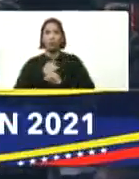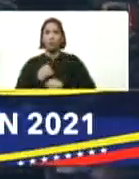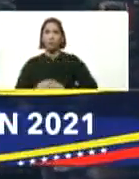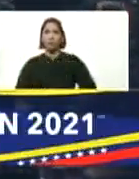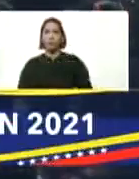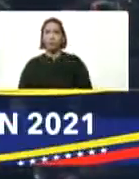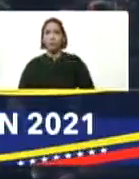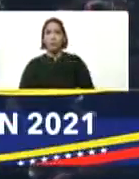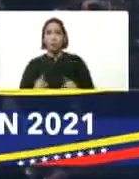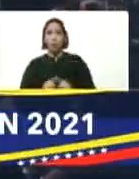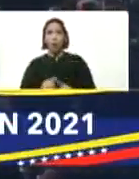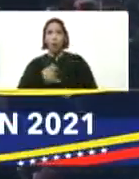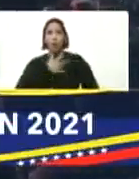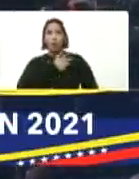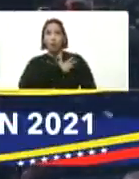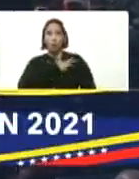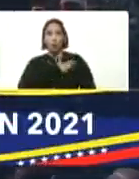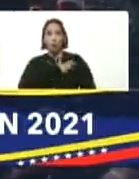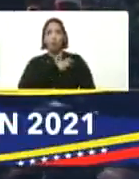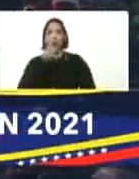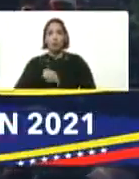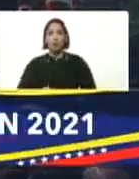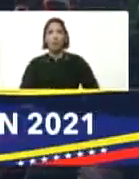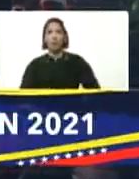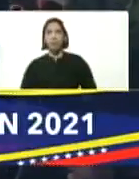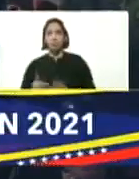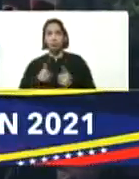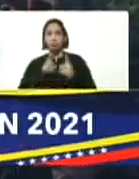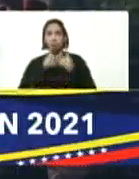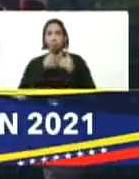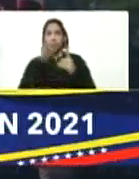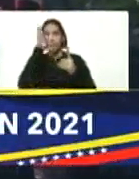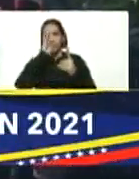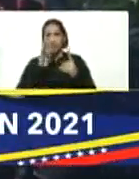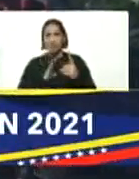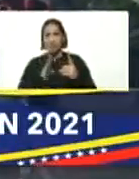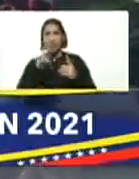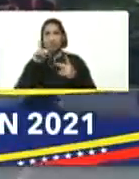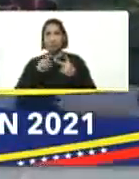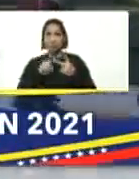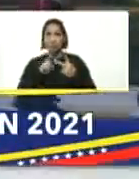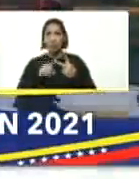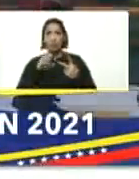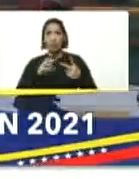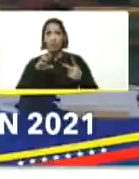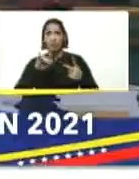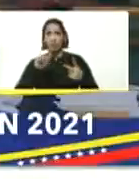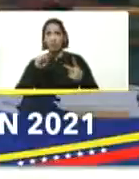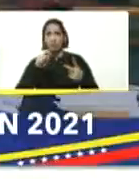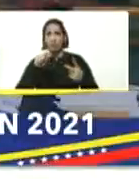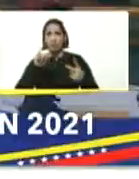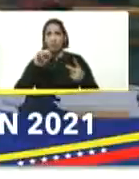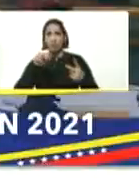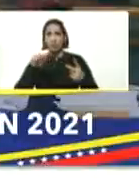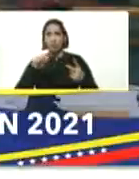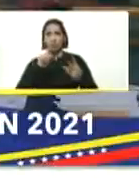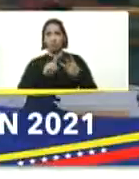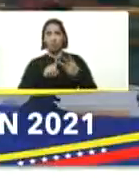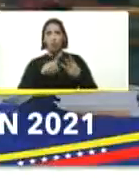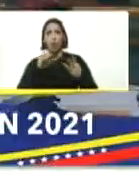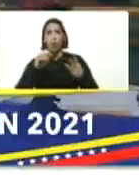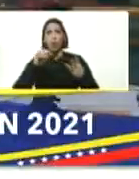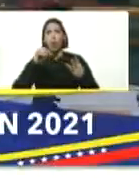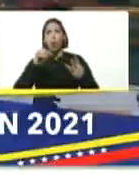Así como Lula fue víctima de un La FER brasilero, Cristina de un La FER argentino, Correa de un La